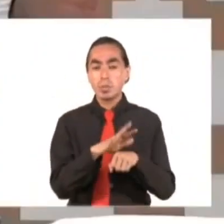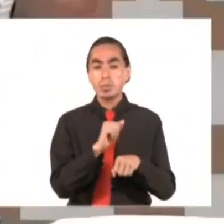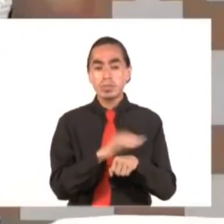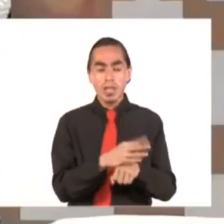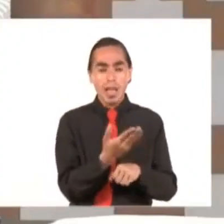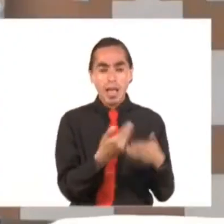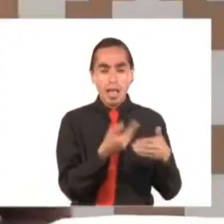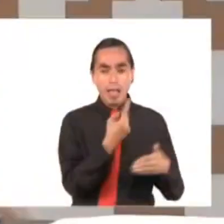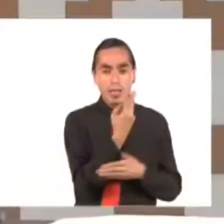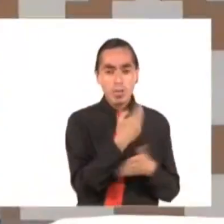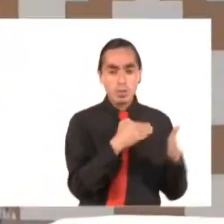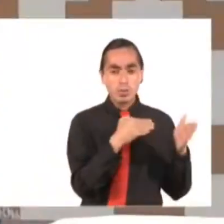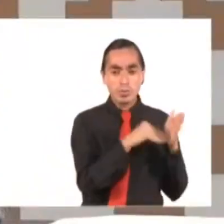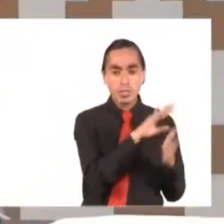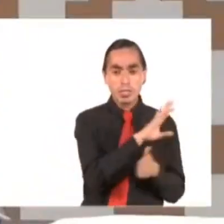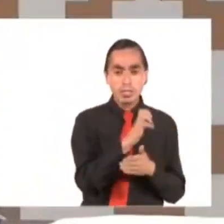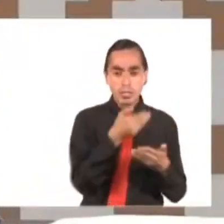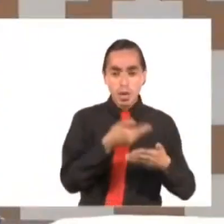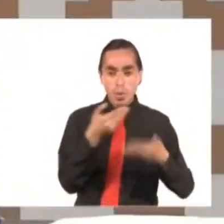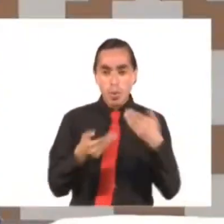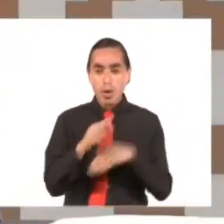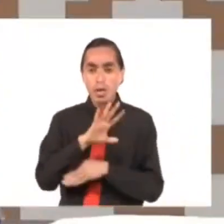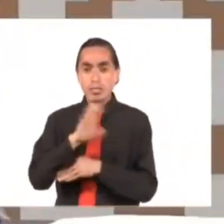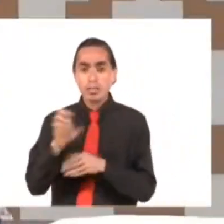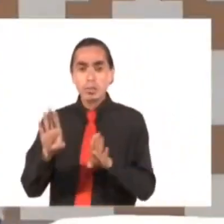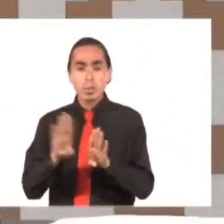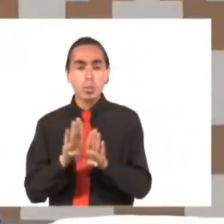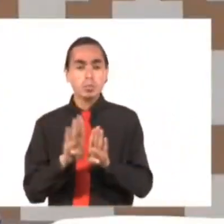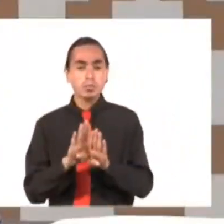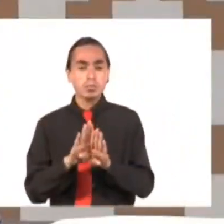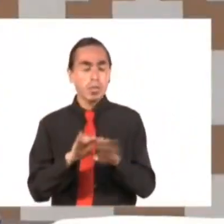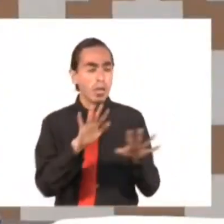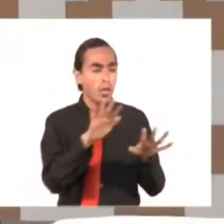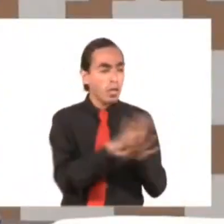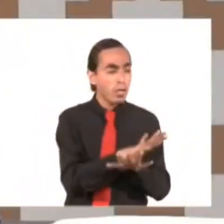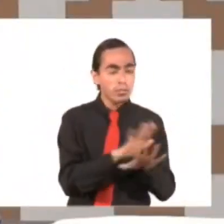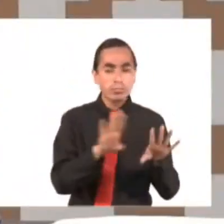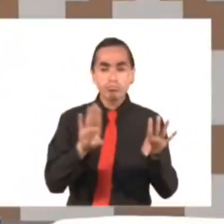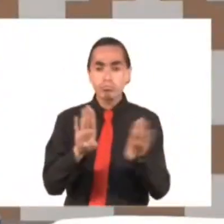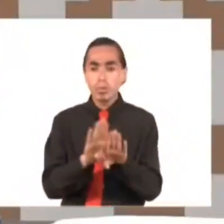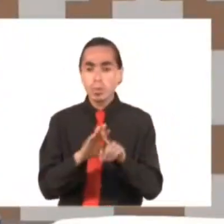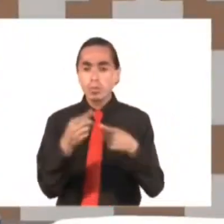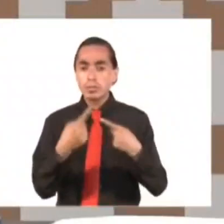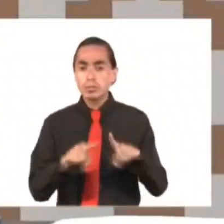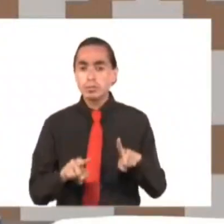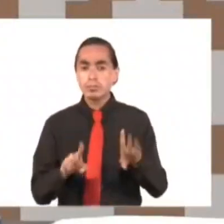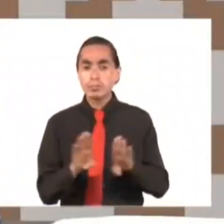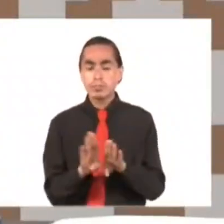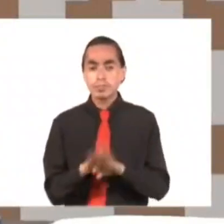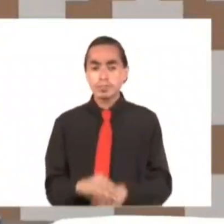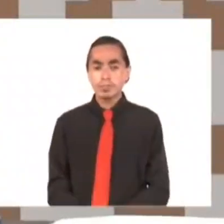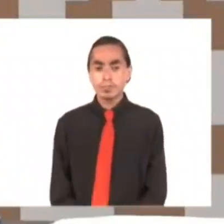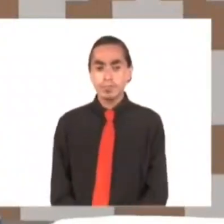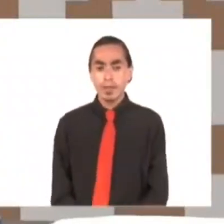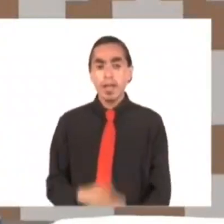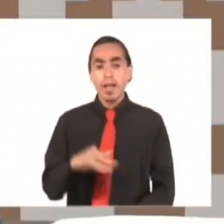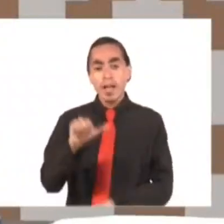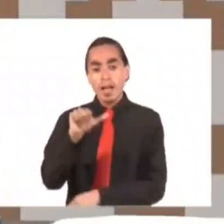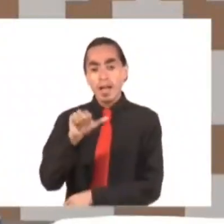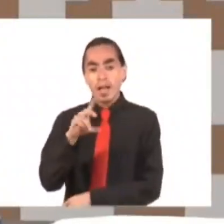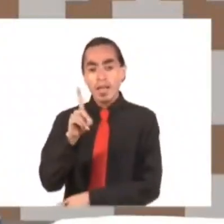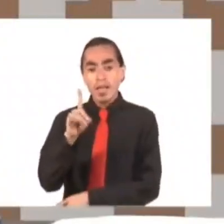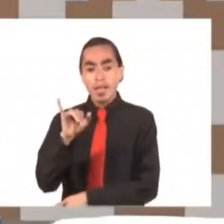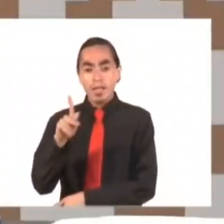pudimos pasar de 2.500 a 500, qué hemos cambiado, qué ha sido la diferencia. Y nosotros desde la Agencia Digital